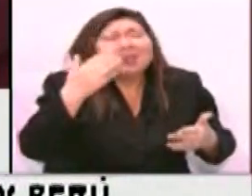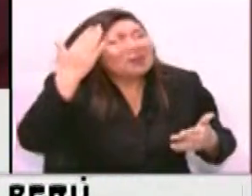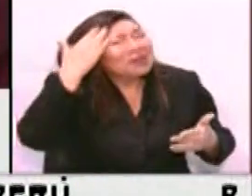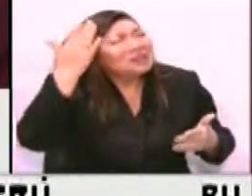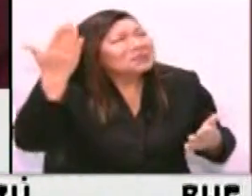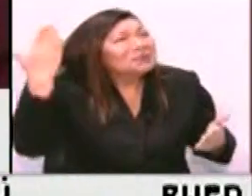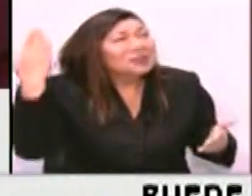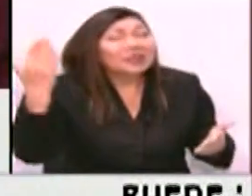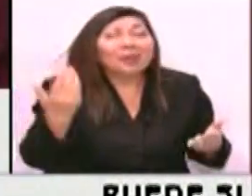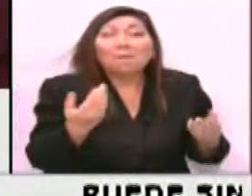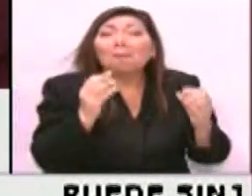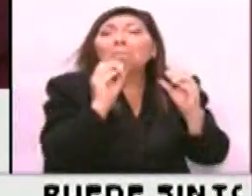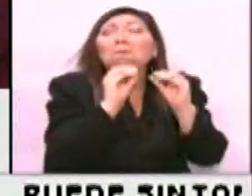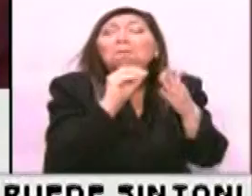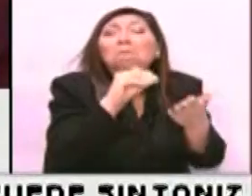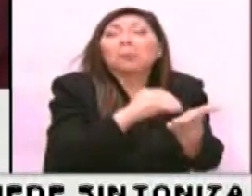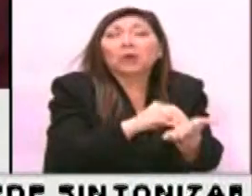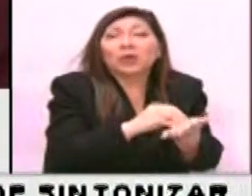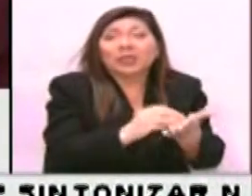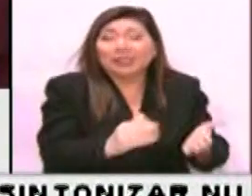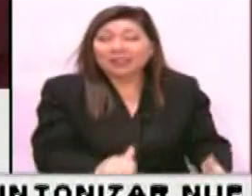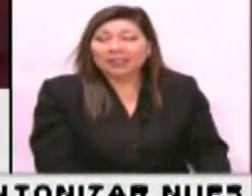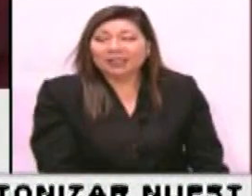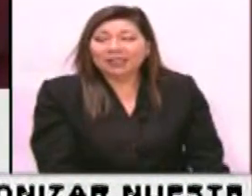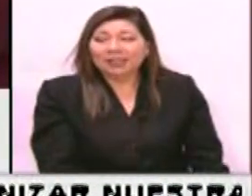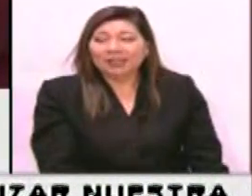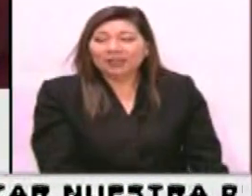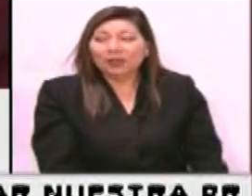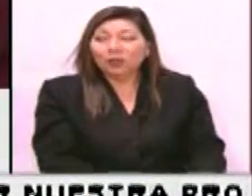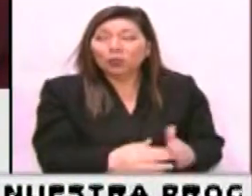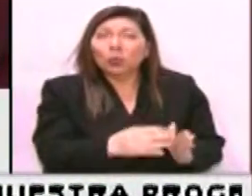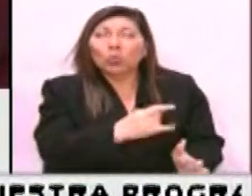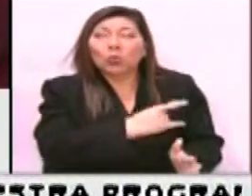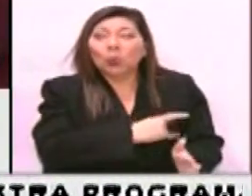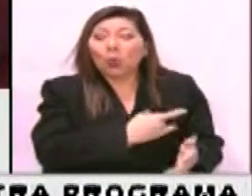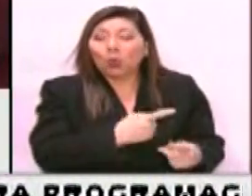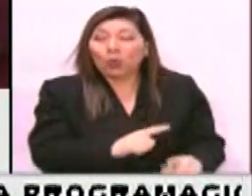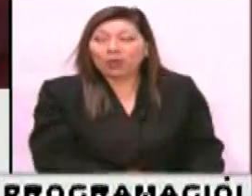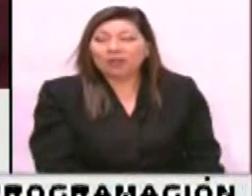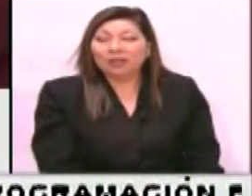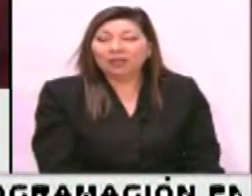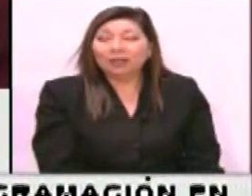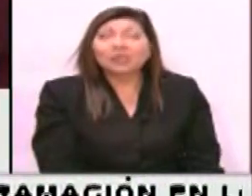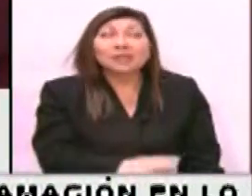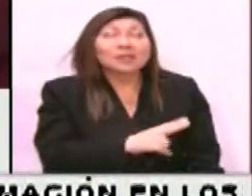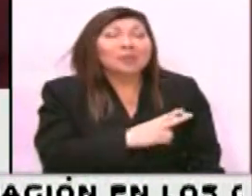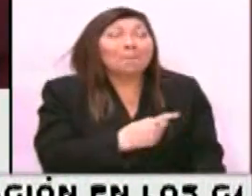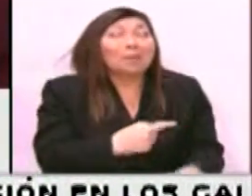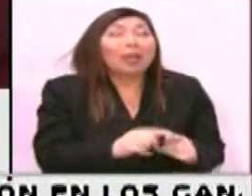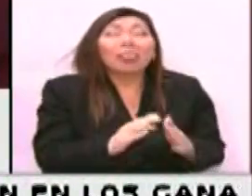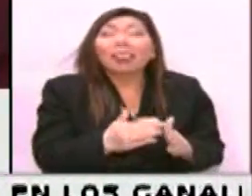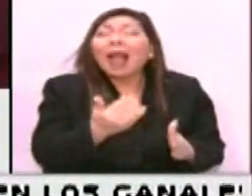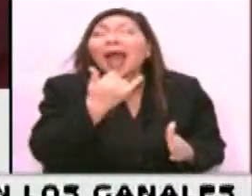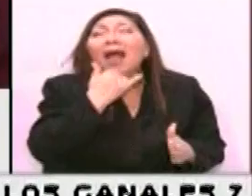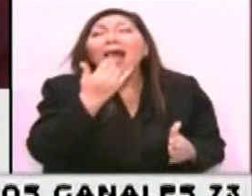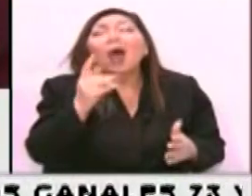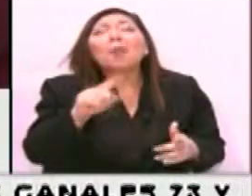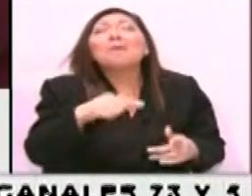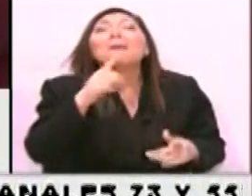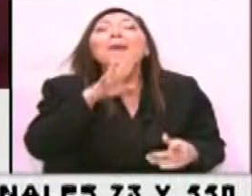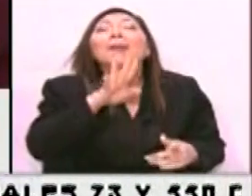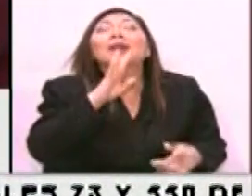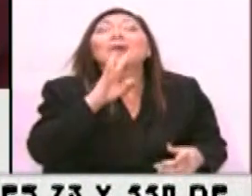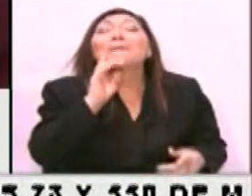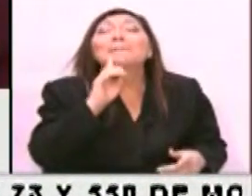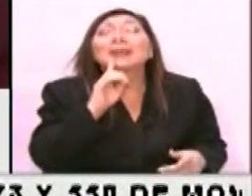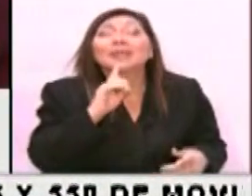cuenta y pusieron que habían llegado hasta estudios universitarios cuando se quedaron en segundo año. Y después viene el jurado y le dice: no,